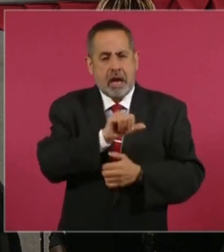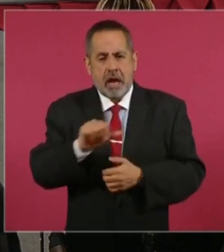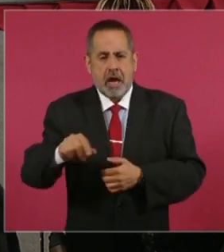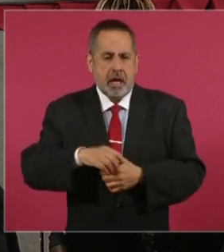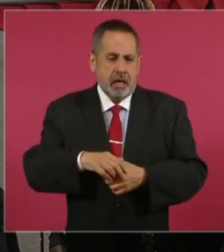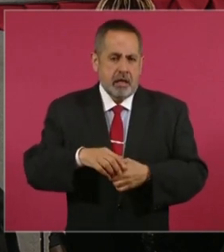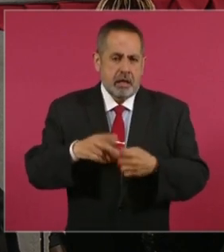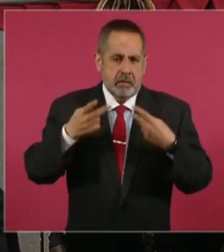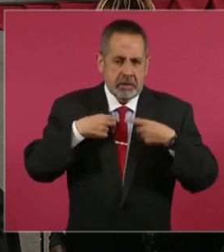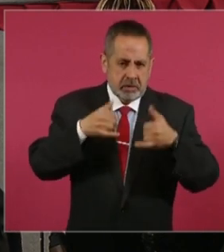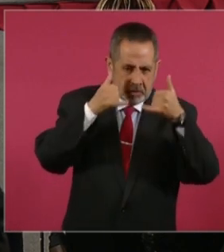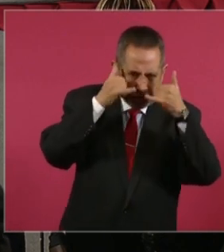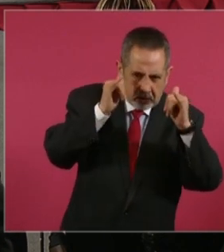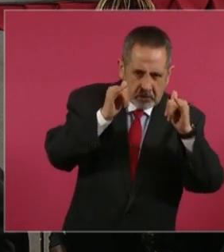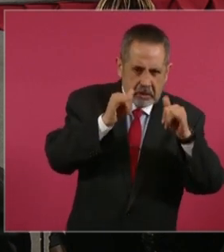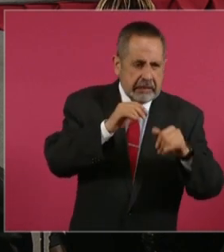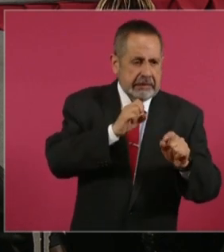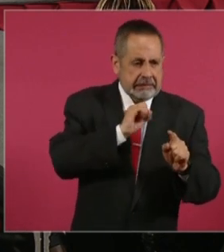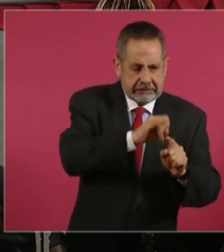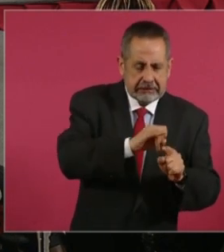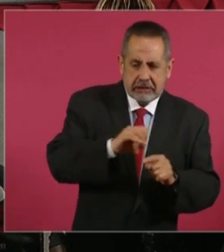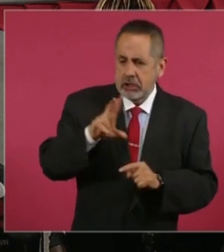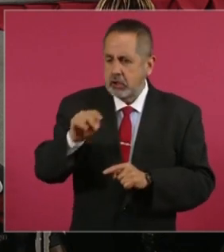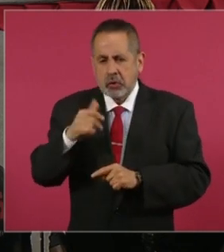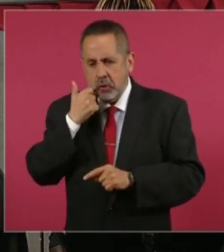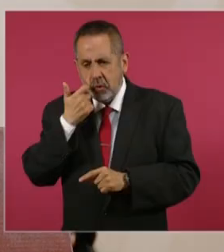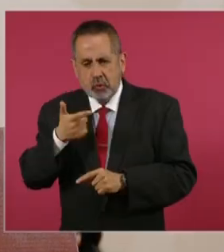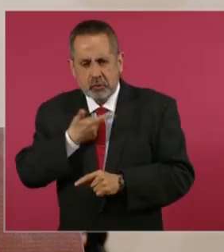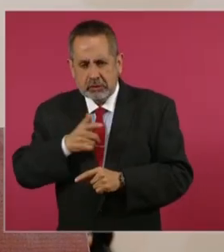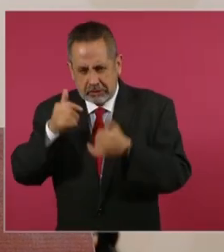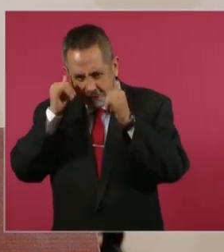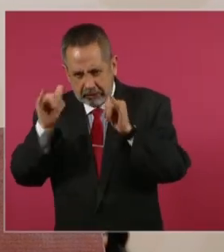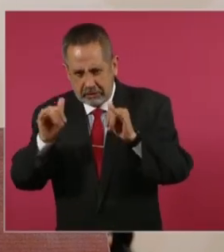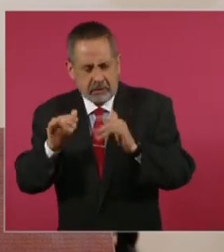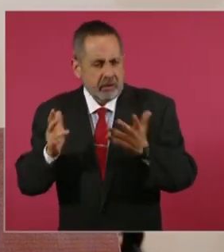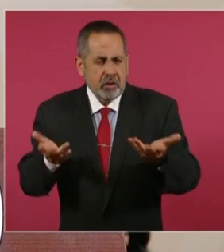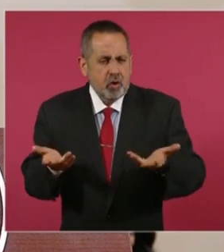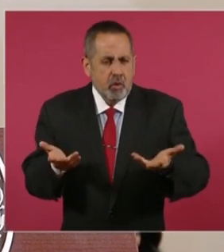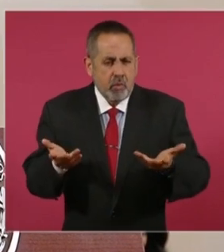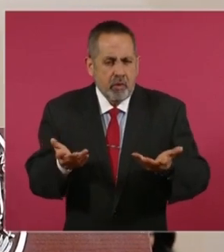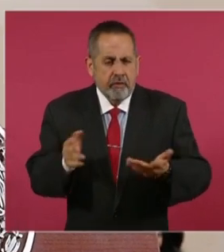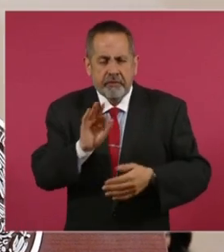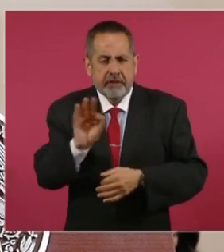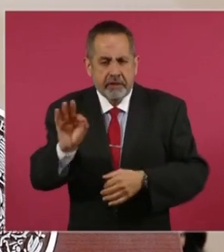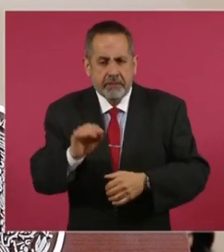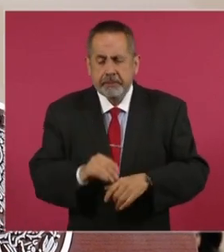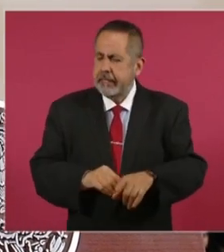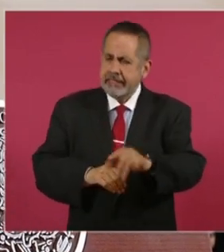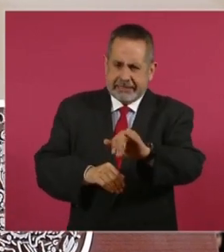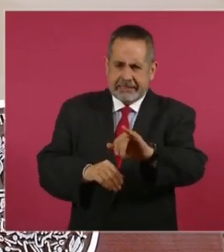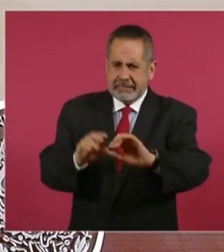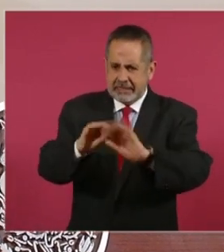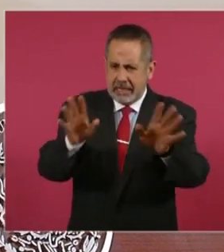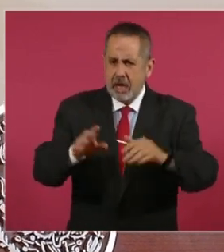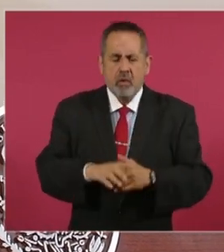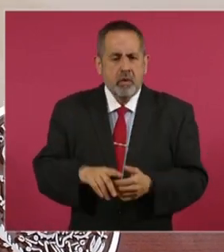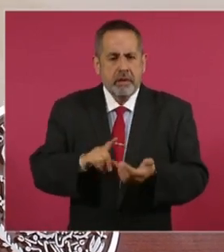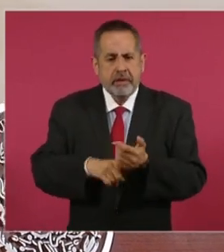antitaurinos de forma independiente poner fecha? Cuando se lleva a cabo una consulta,